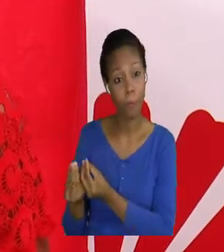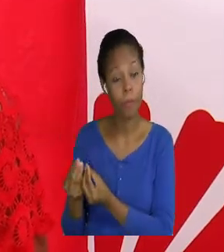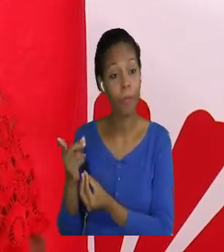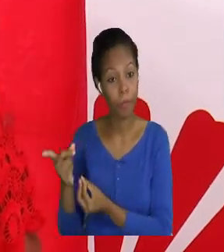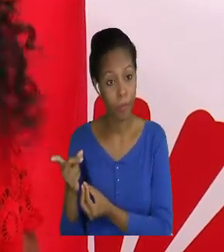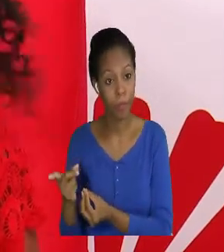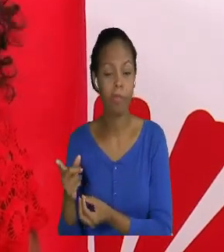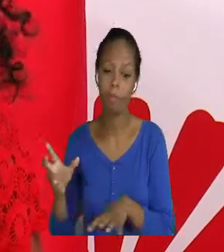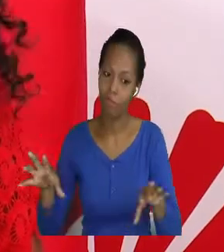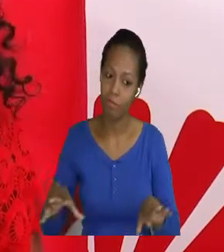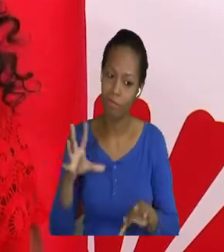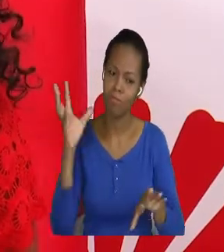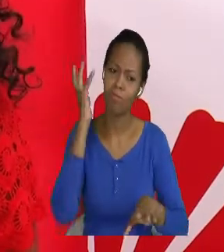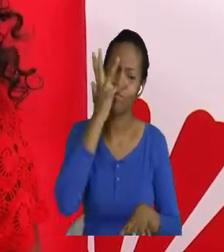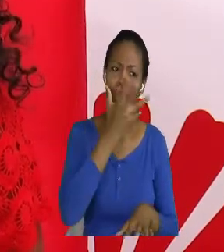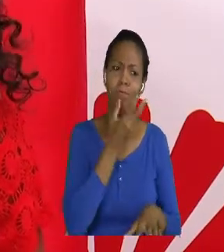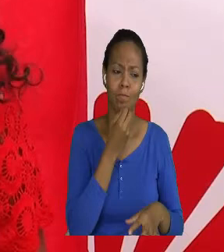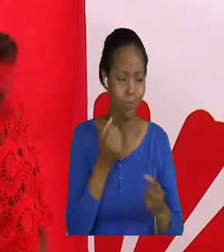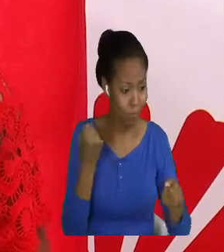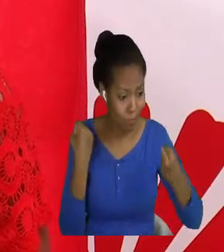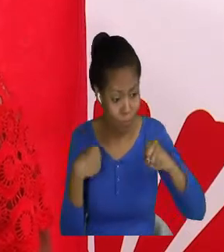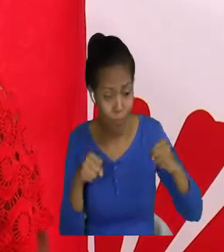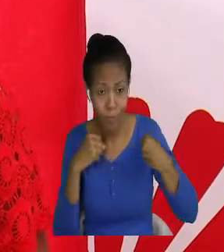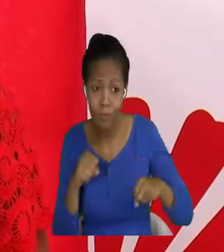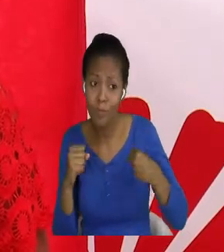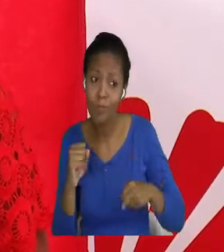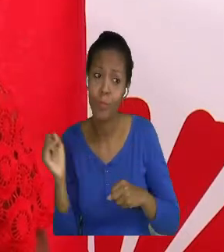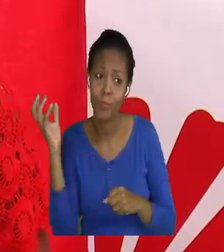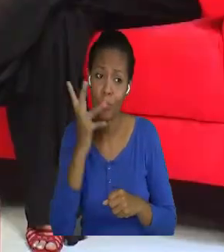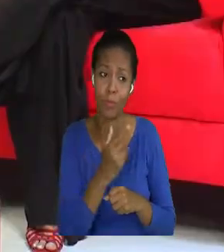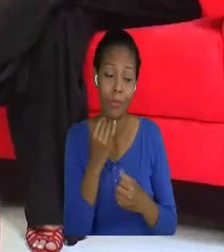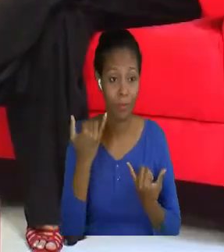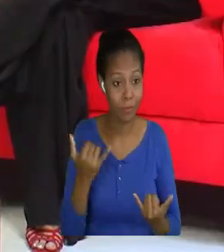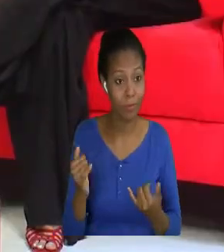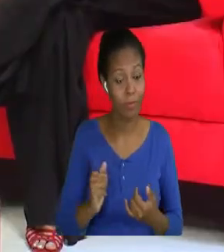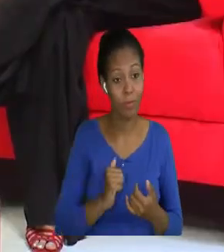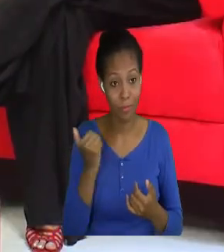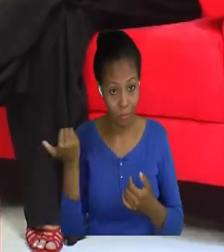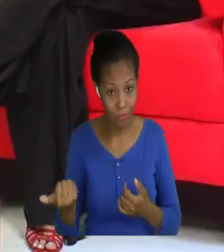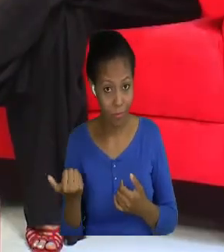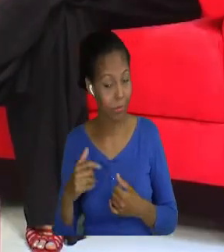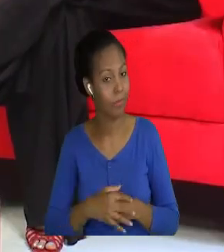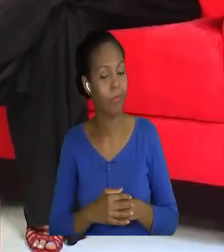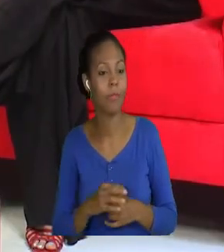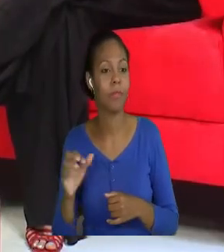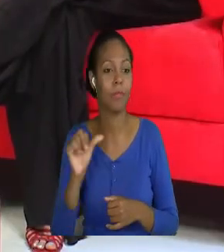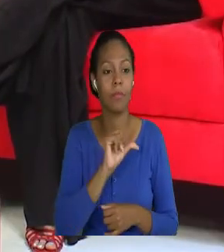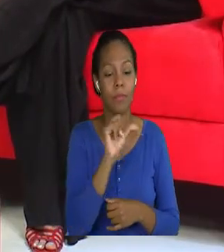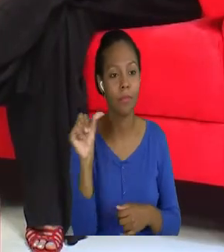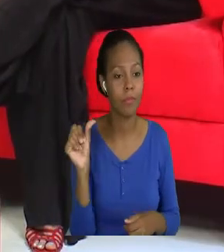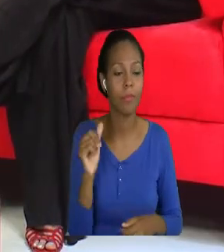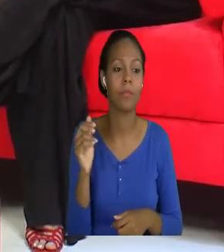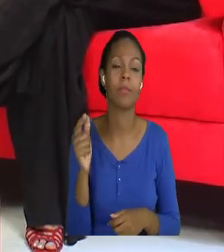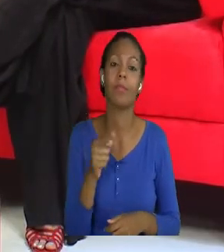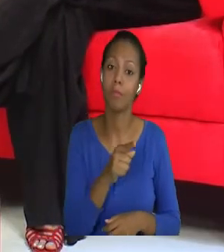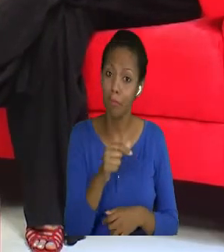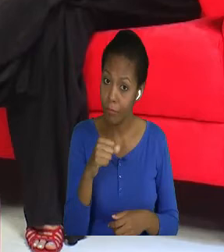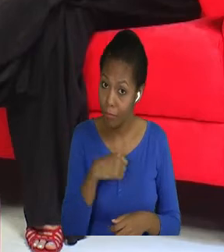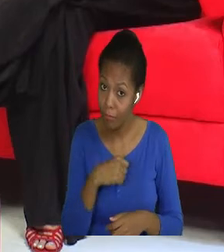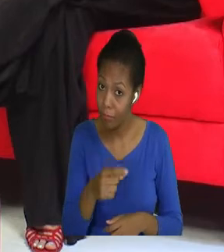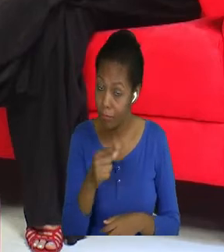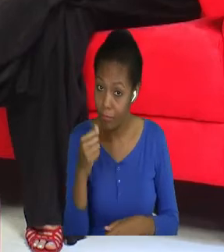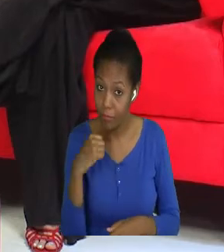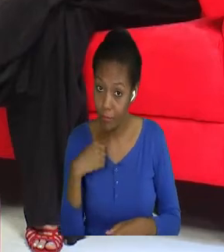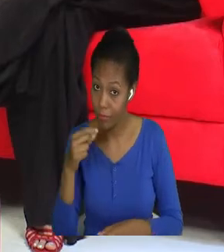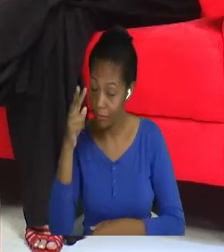esta linda labor con las uñas, muy gestionado todo. Entonces creo que es una oportunidad que deben aprovechar las mamitas que tienen a los niños con problemas del